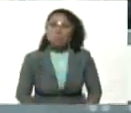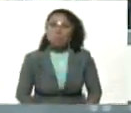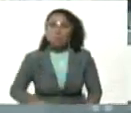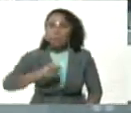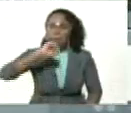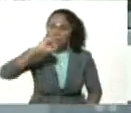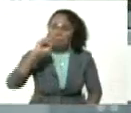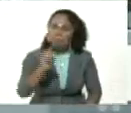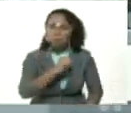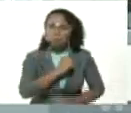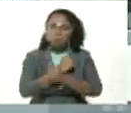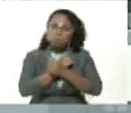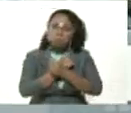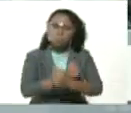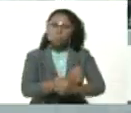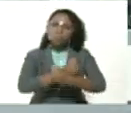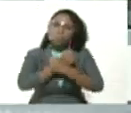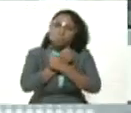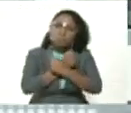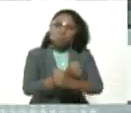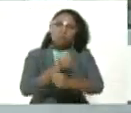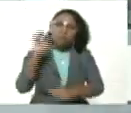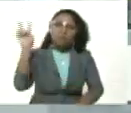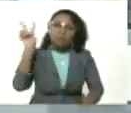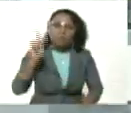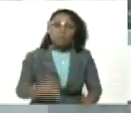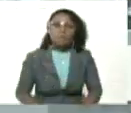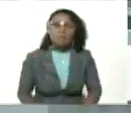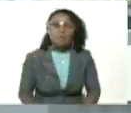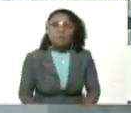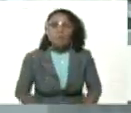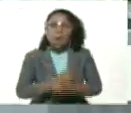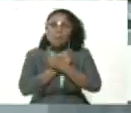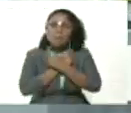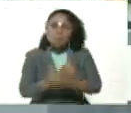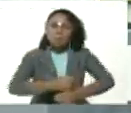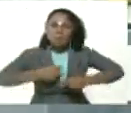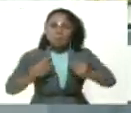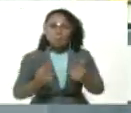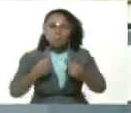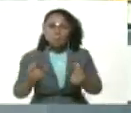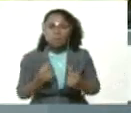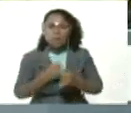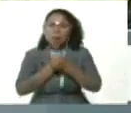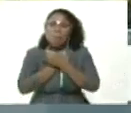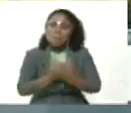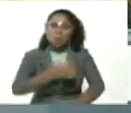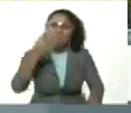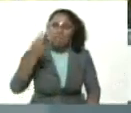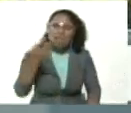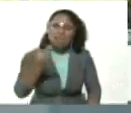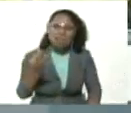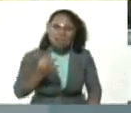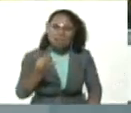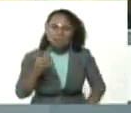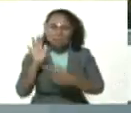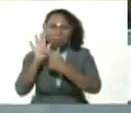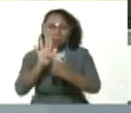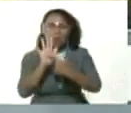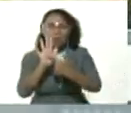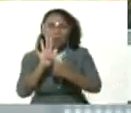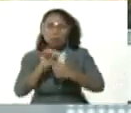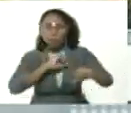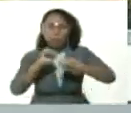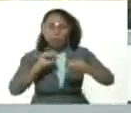amar y amar a Venezuela. Amor en acción. El amor verdadero es el amor que se demuestra en acción,